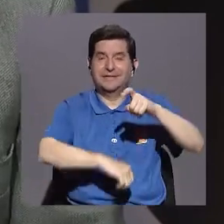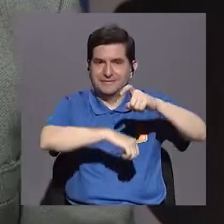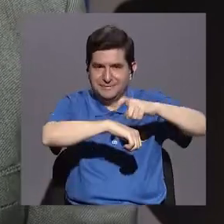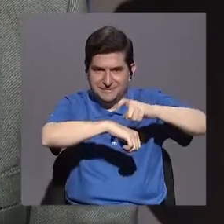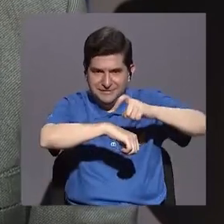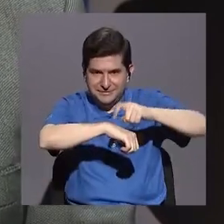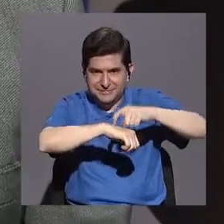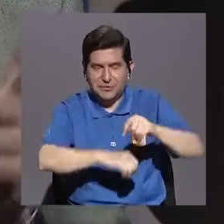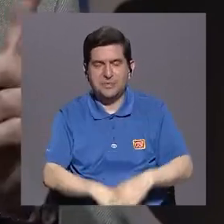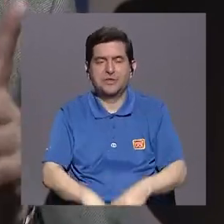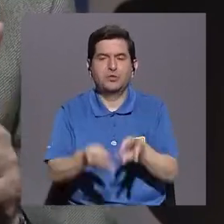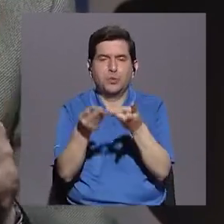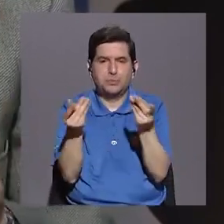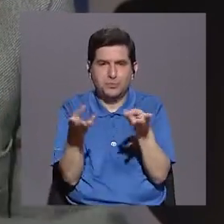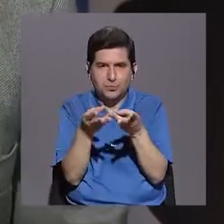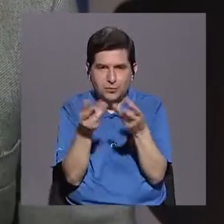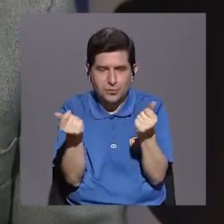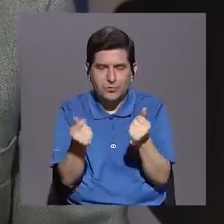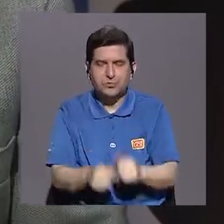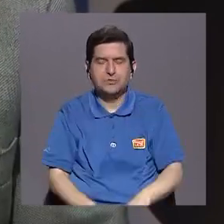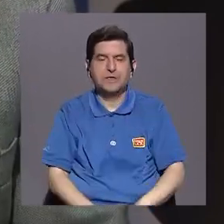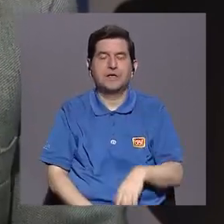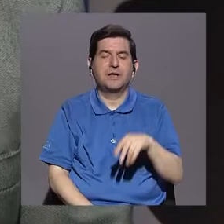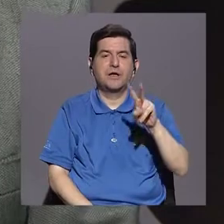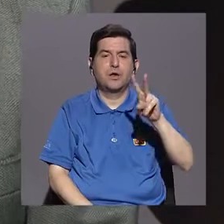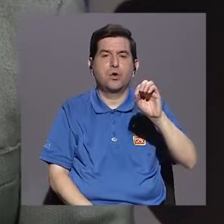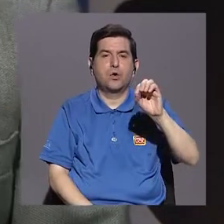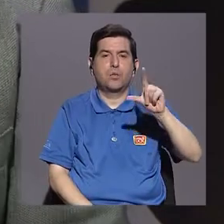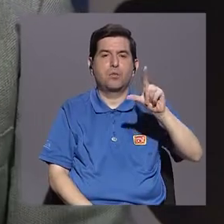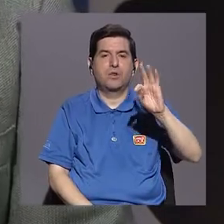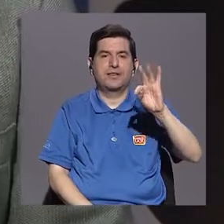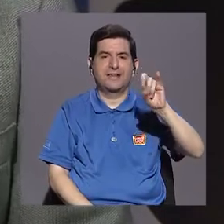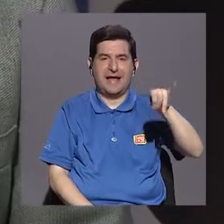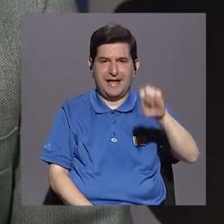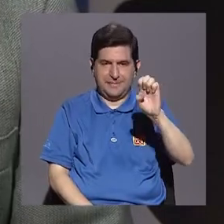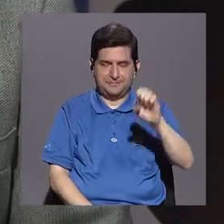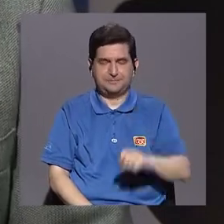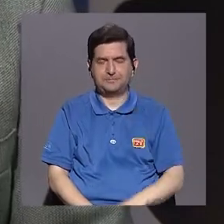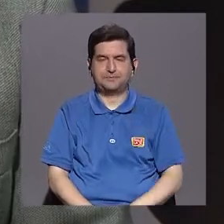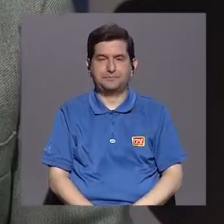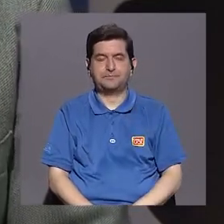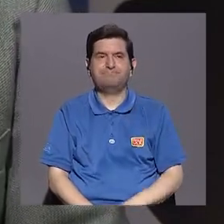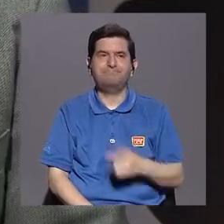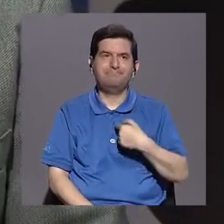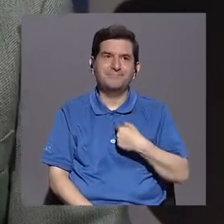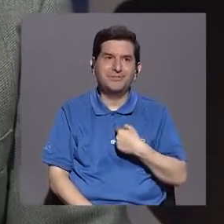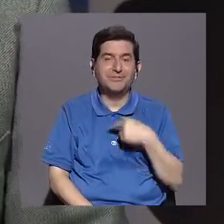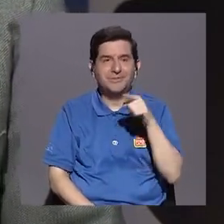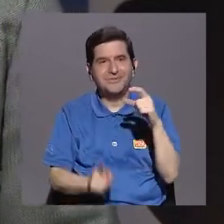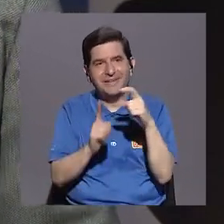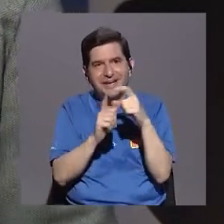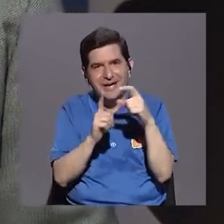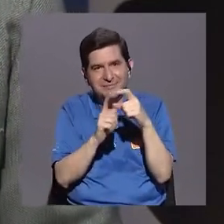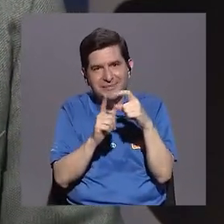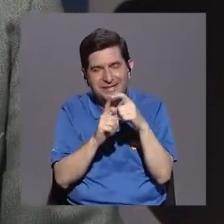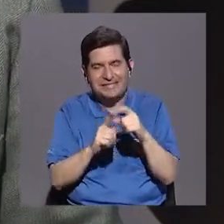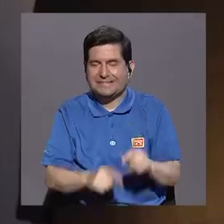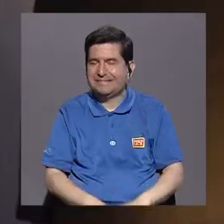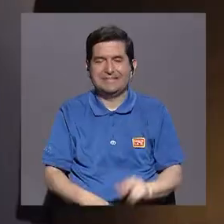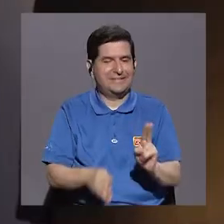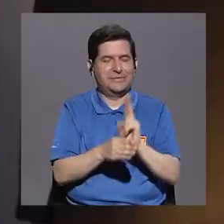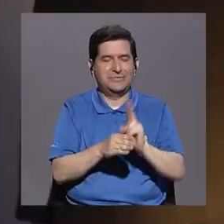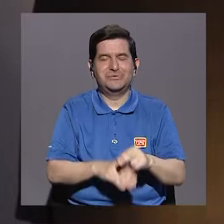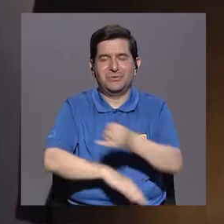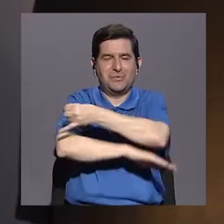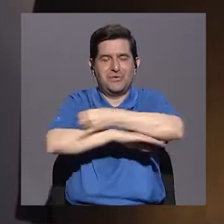generar un voltaje texto con la palabra voltaje porque si no los ingenieros eléctricos me